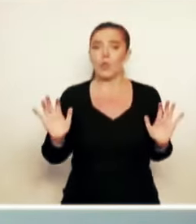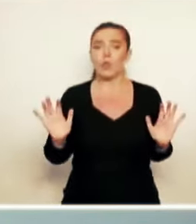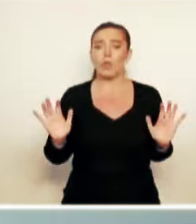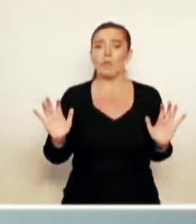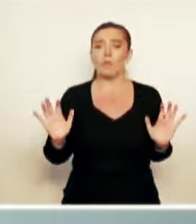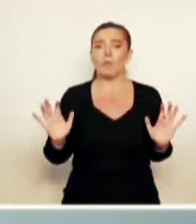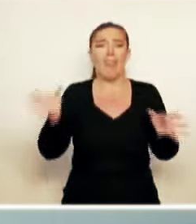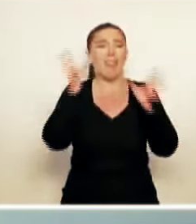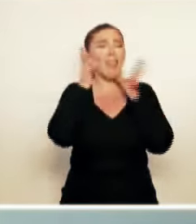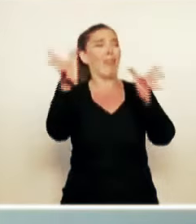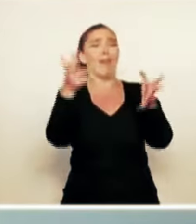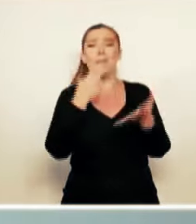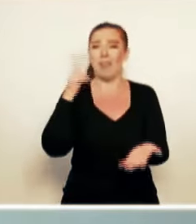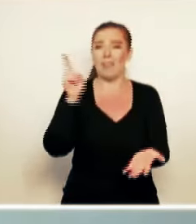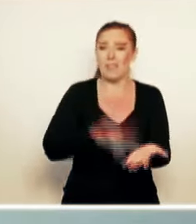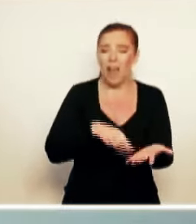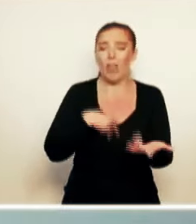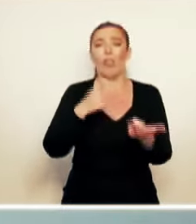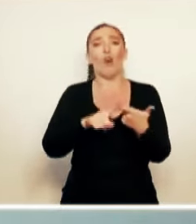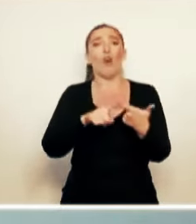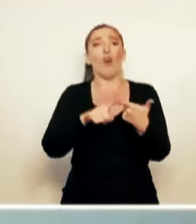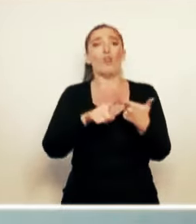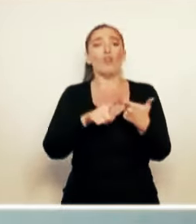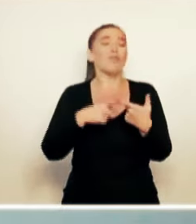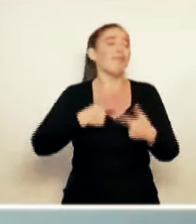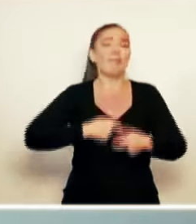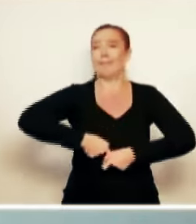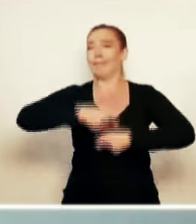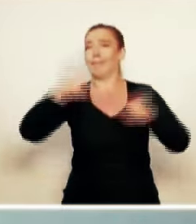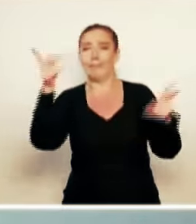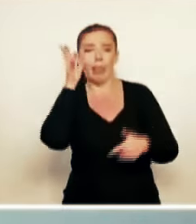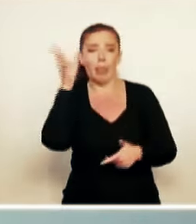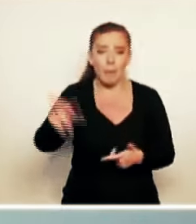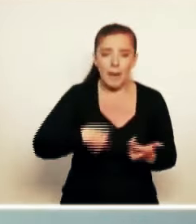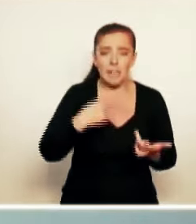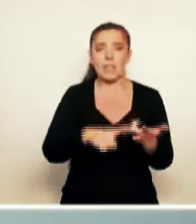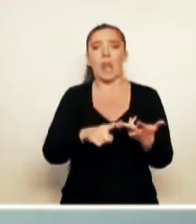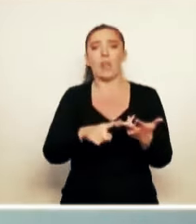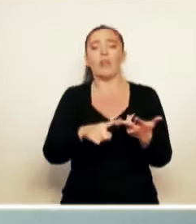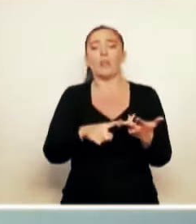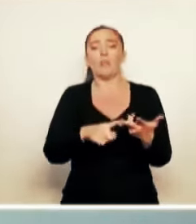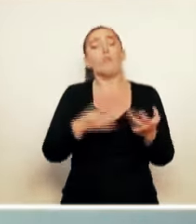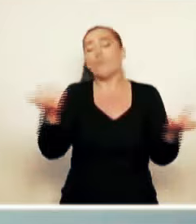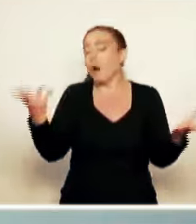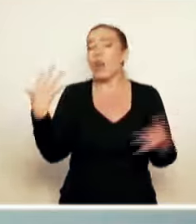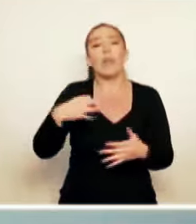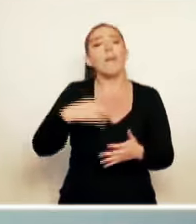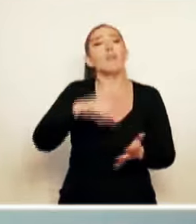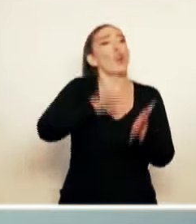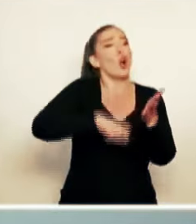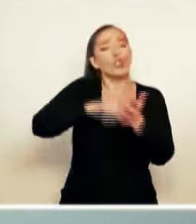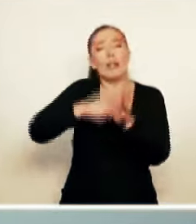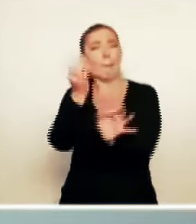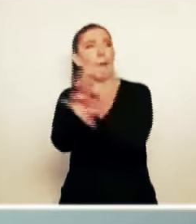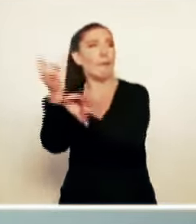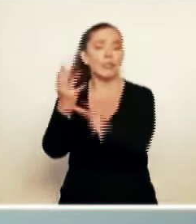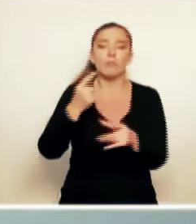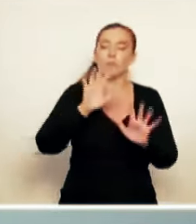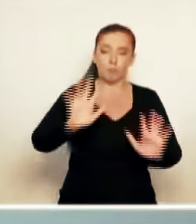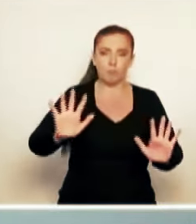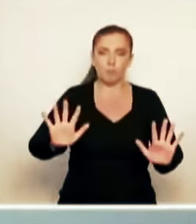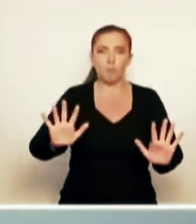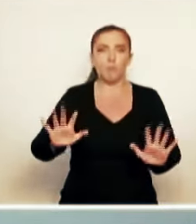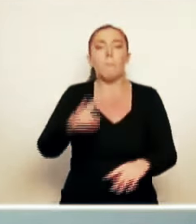no hay demasiados impuestos, es un fárrago, hay que, bueno, contratar 20 profesionales. Creo que hay